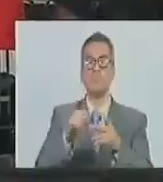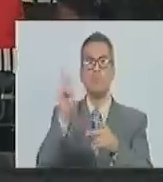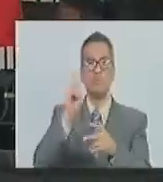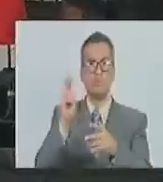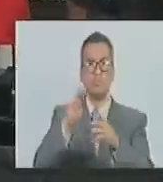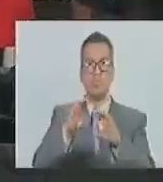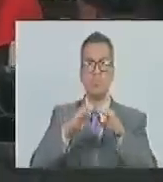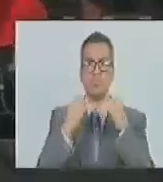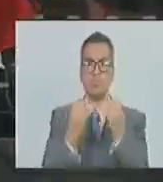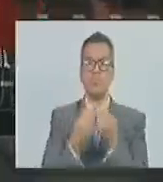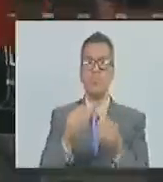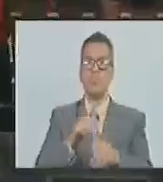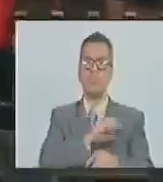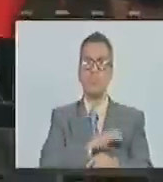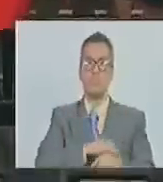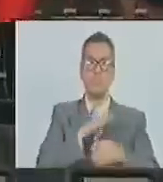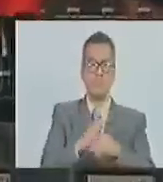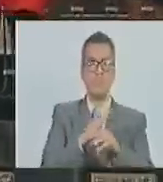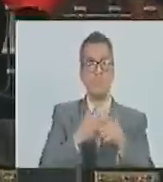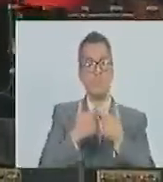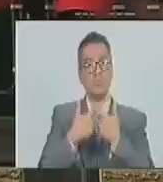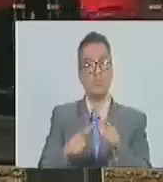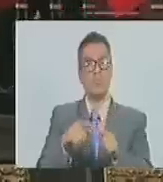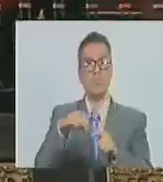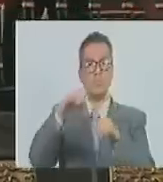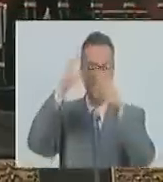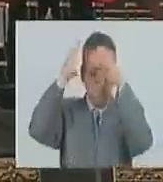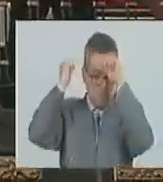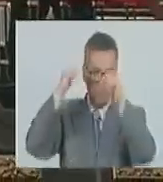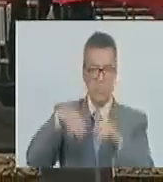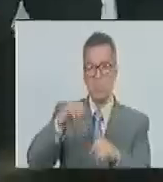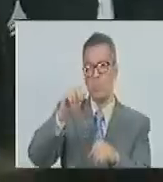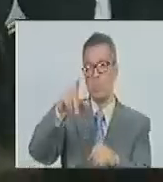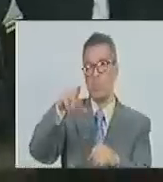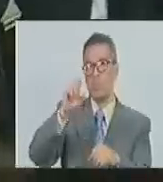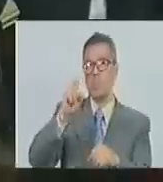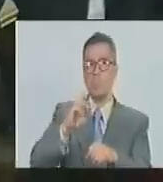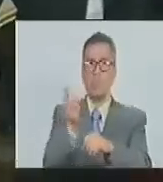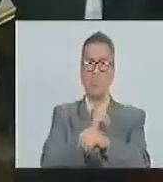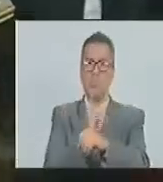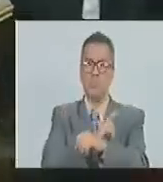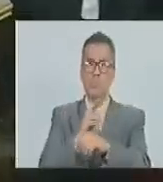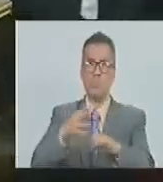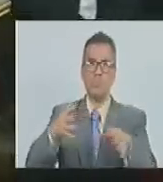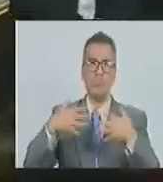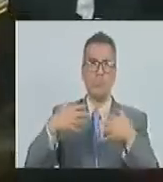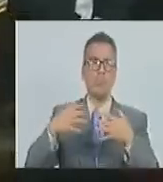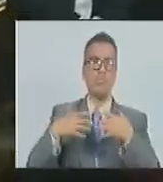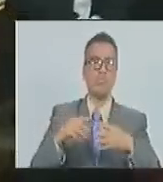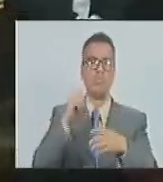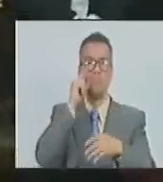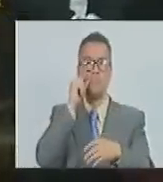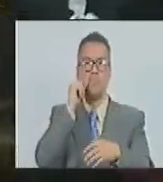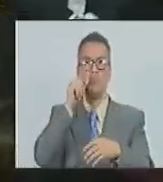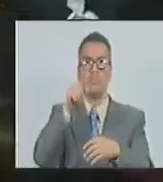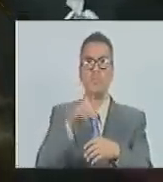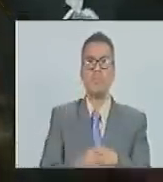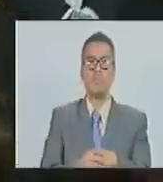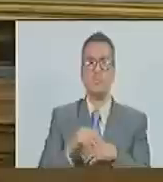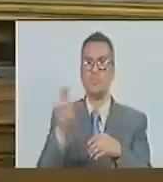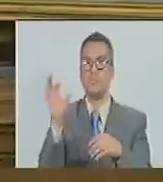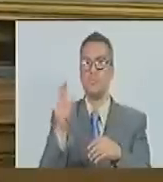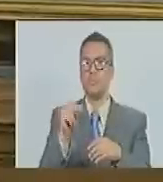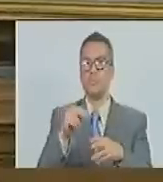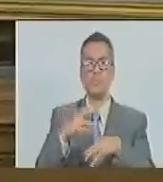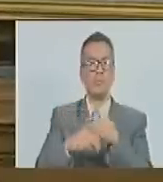Comité Free Alex Saab para exigir la libertad inmediata de un hombre que no hizo